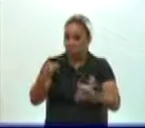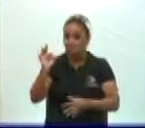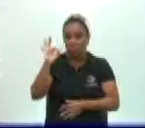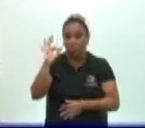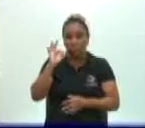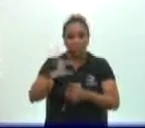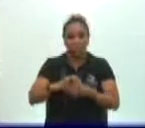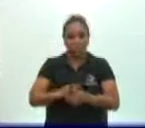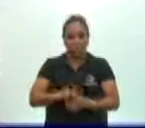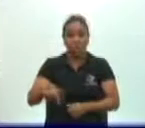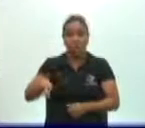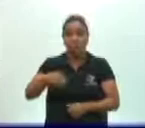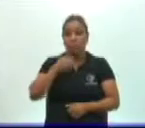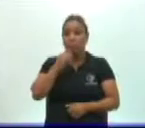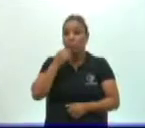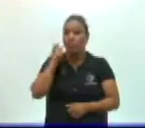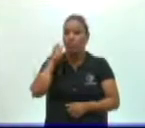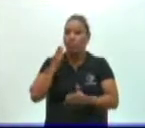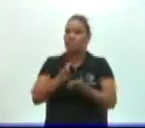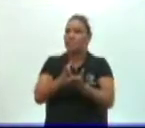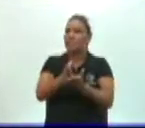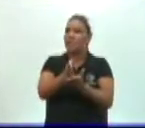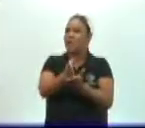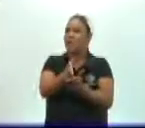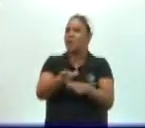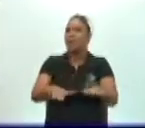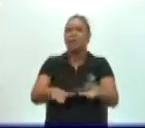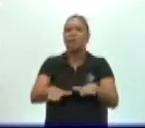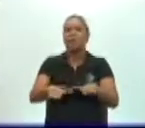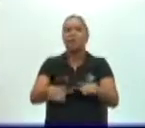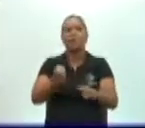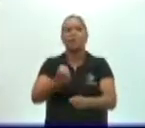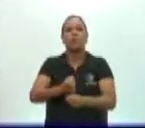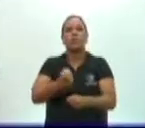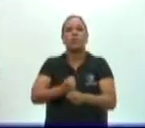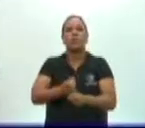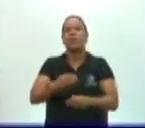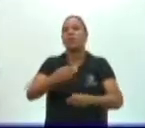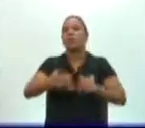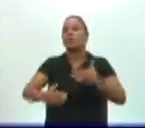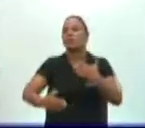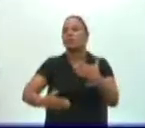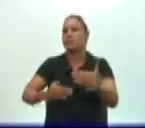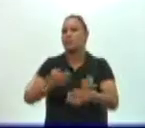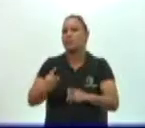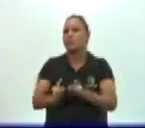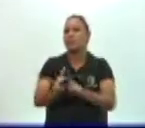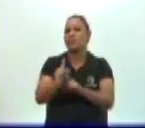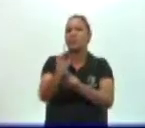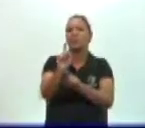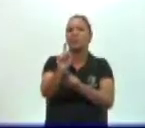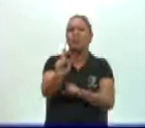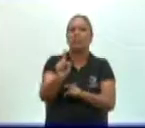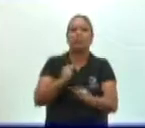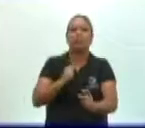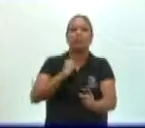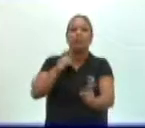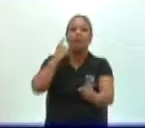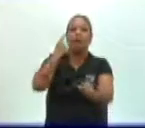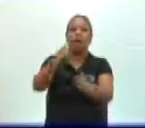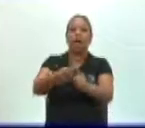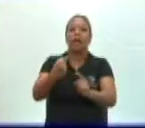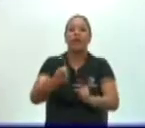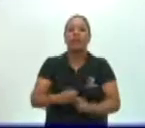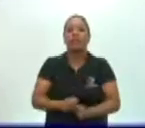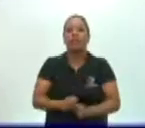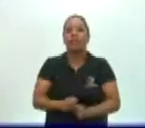que ustedes pueden ver ese avance del movimiento obrero, esa transición, ese ascenso que va alcanzando, sobre todo con la Comuna